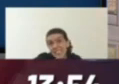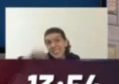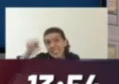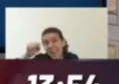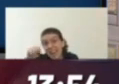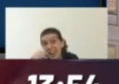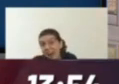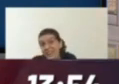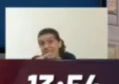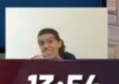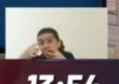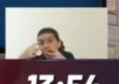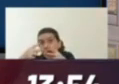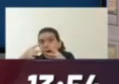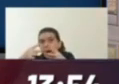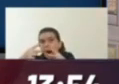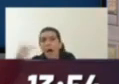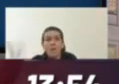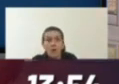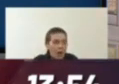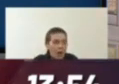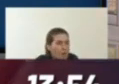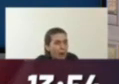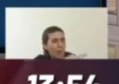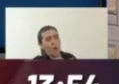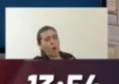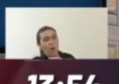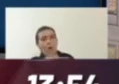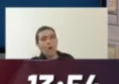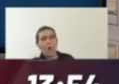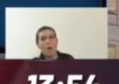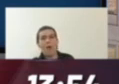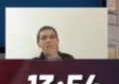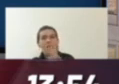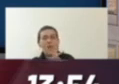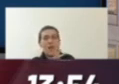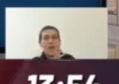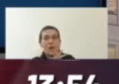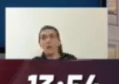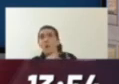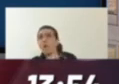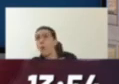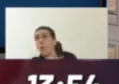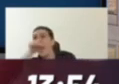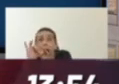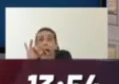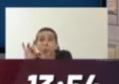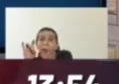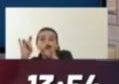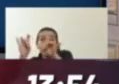con ellos se llevan el virus. Y así empiezan los contagios en todos estos lugares.